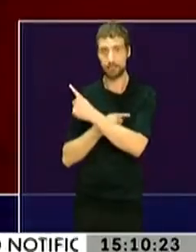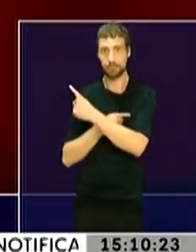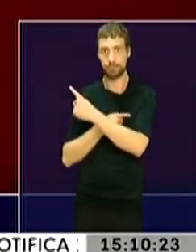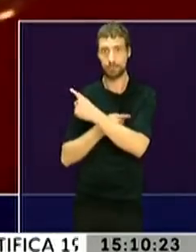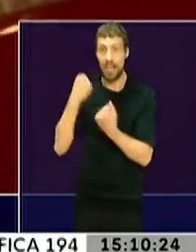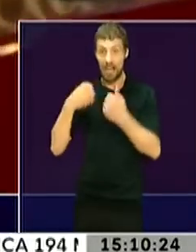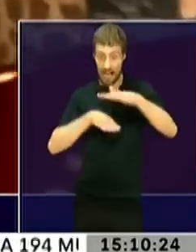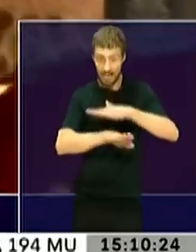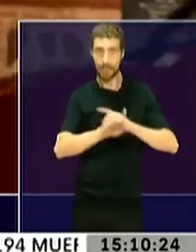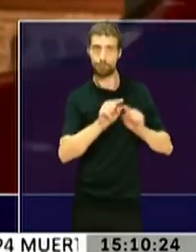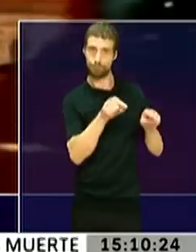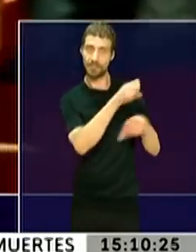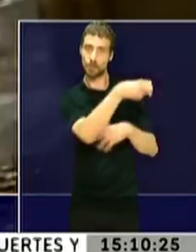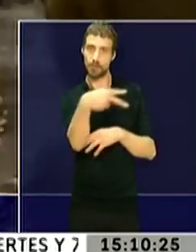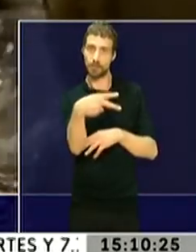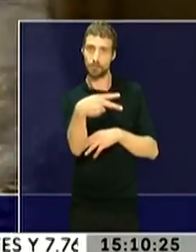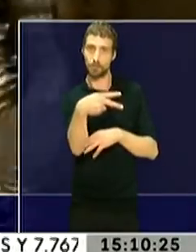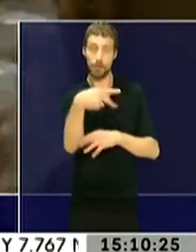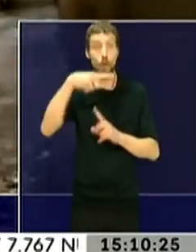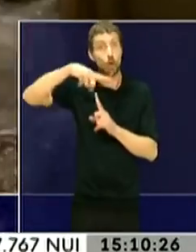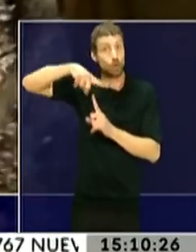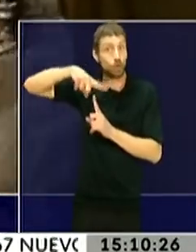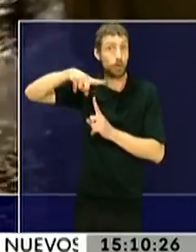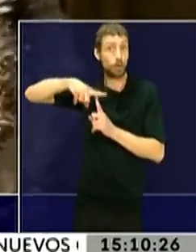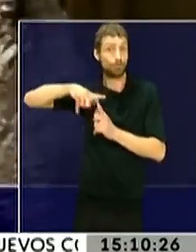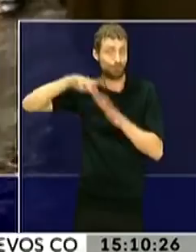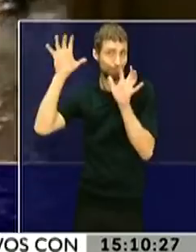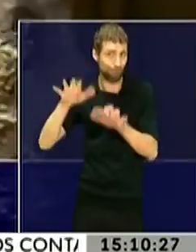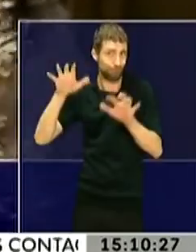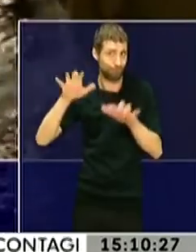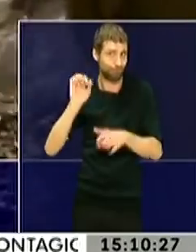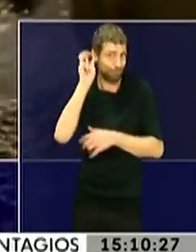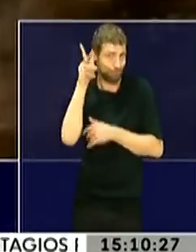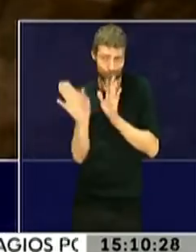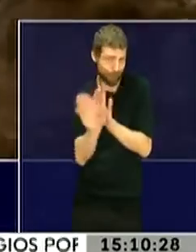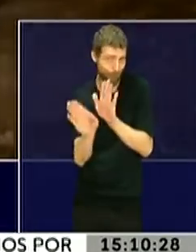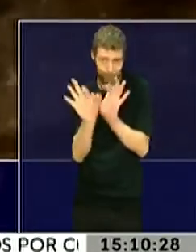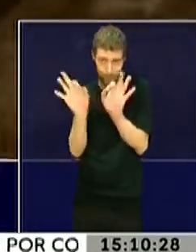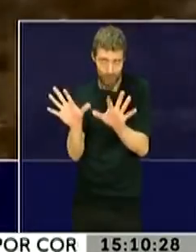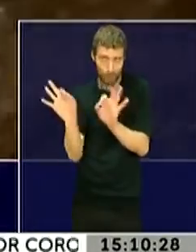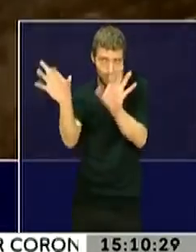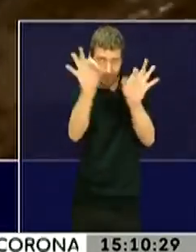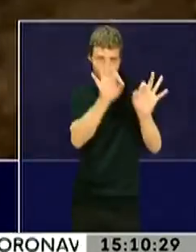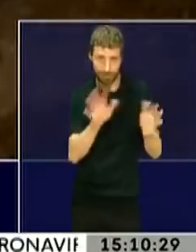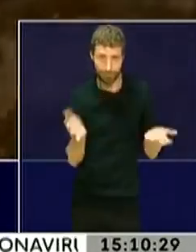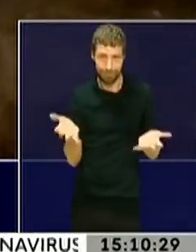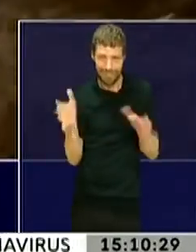en Toledo la lluvia tampoco ha querido dar tregua esta madrugada y ha caído tanta y con